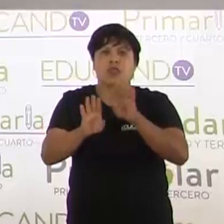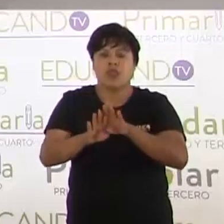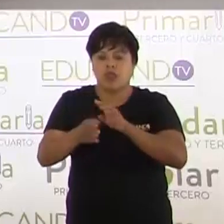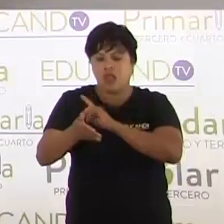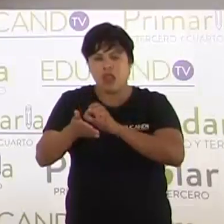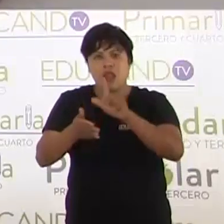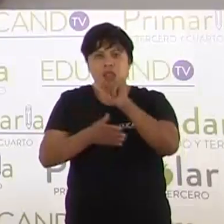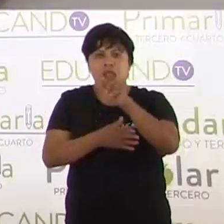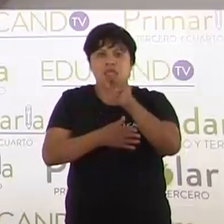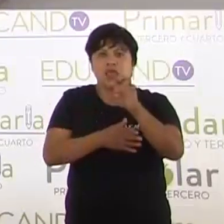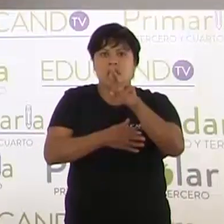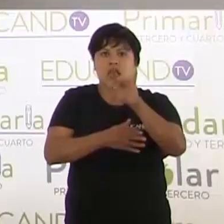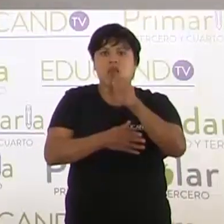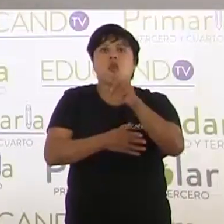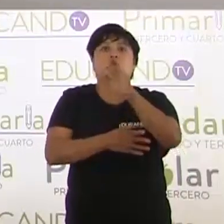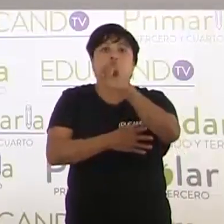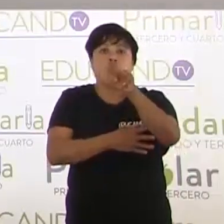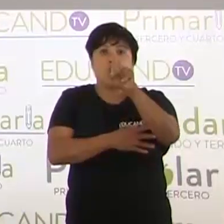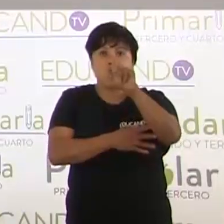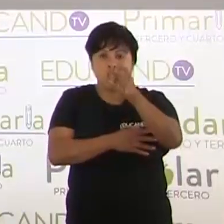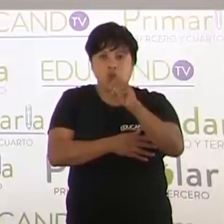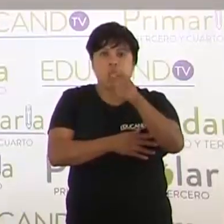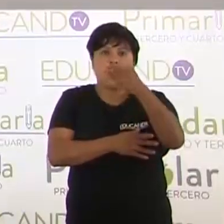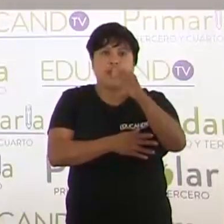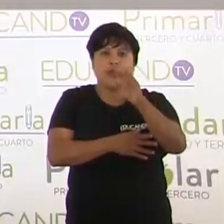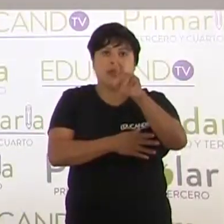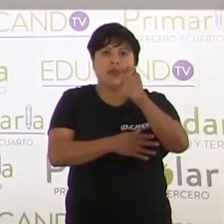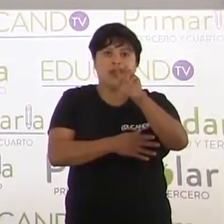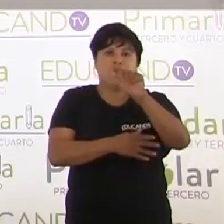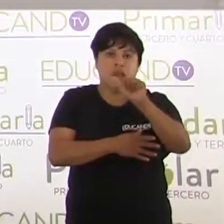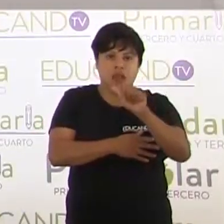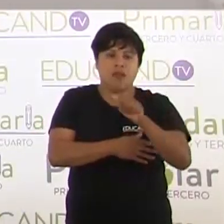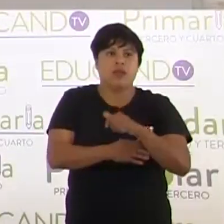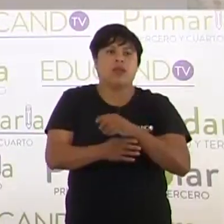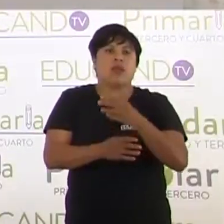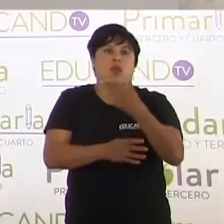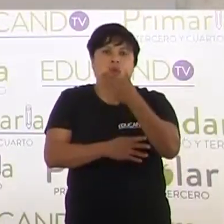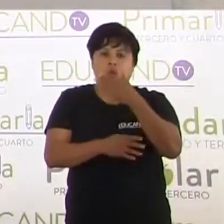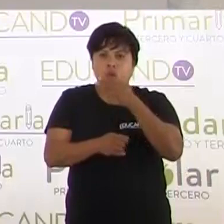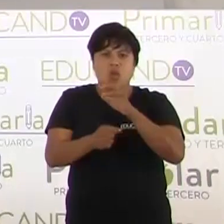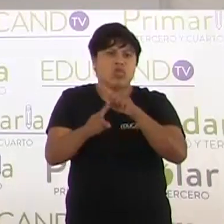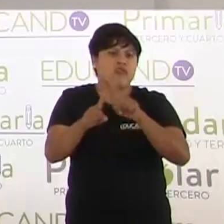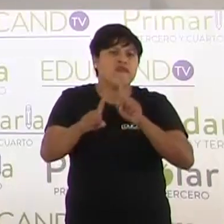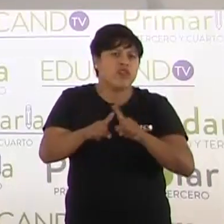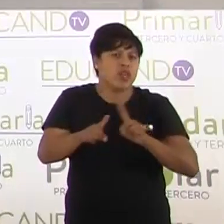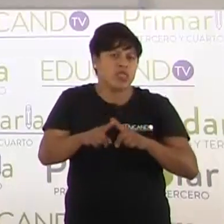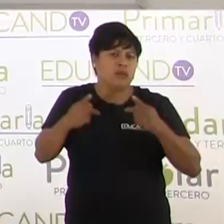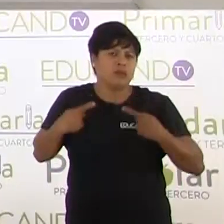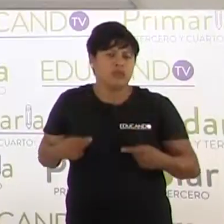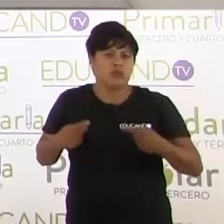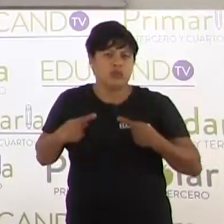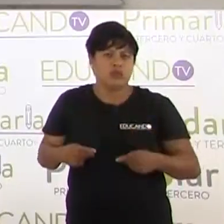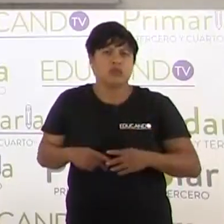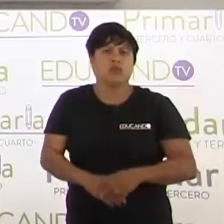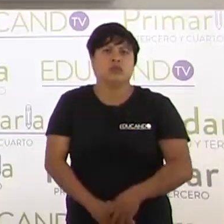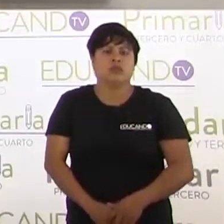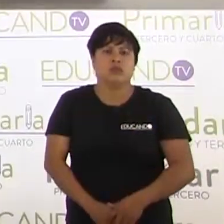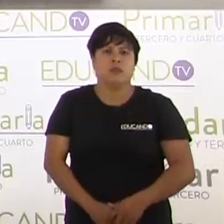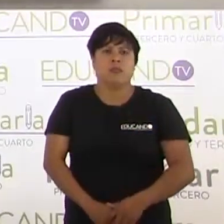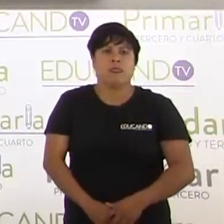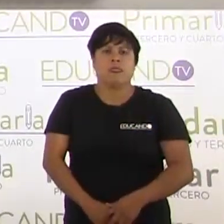literario, Julio Herrera, Juana de Ibarbarou, uruguayos, la chilena Gabriela